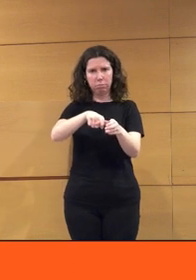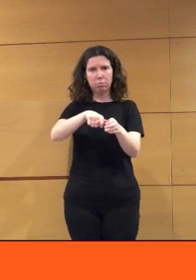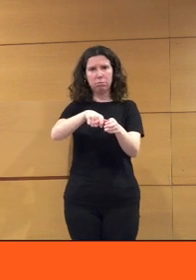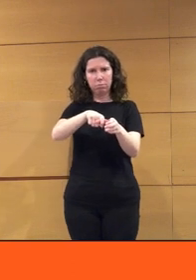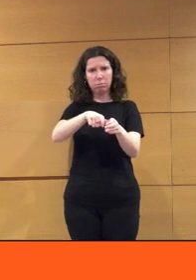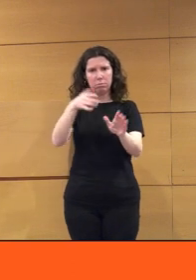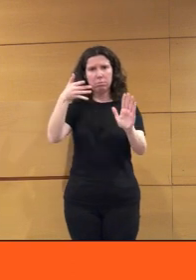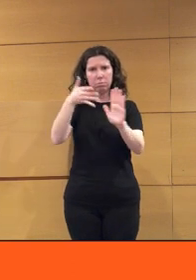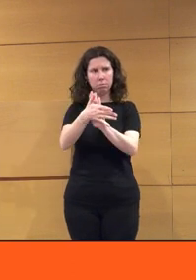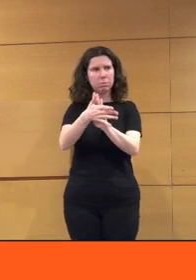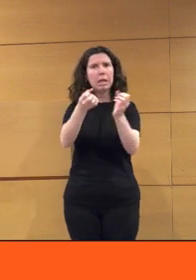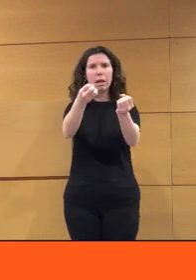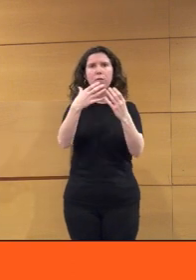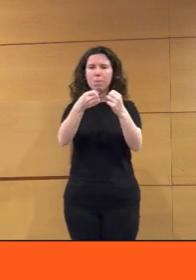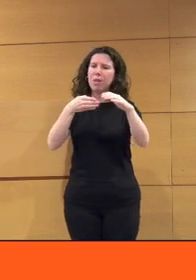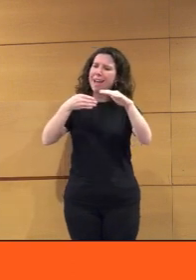en el acceso a la información.